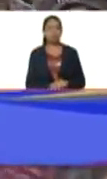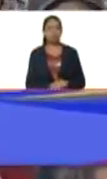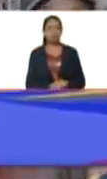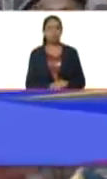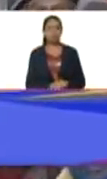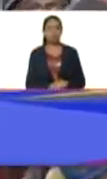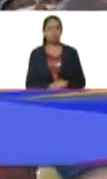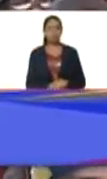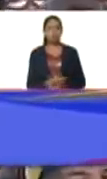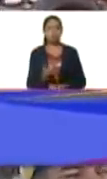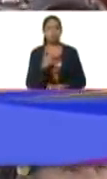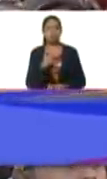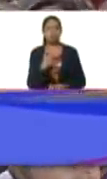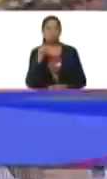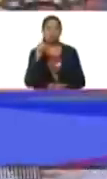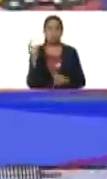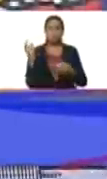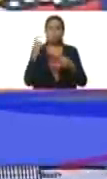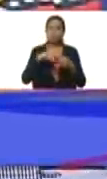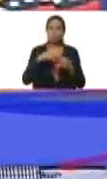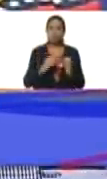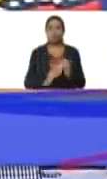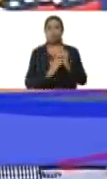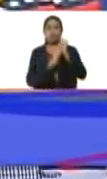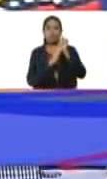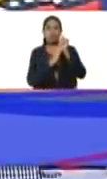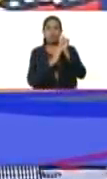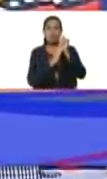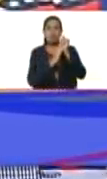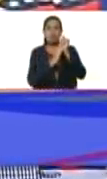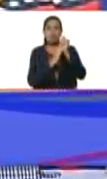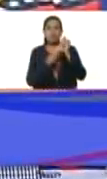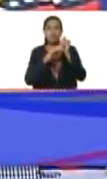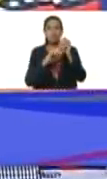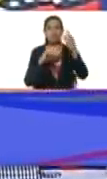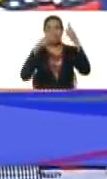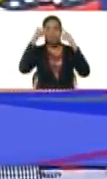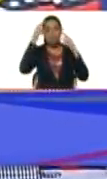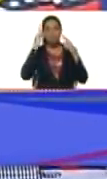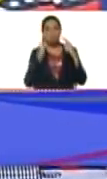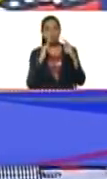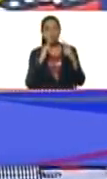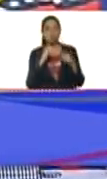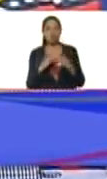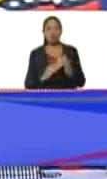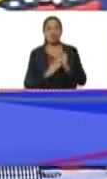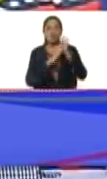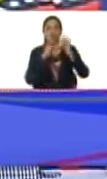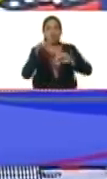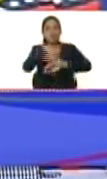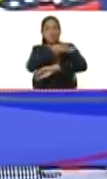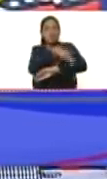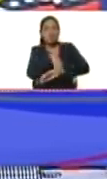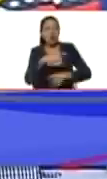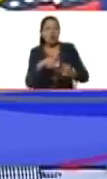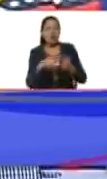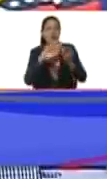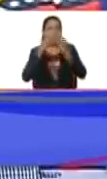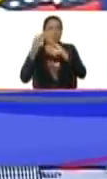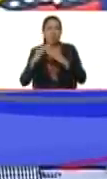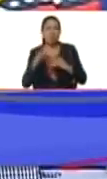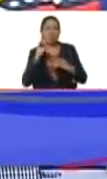Y yo agregaría a los líderes de las VC, líderes de calle, de